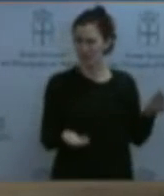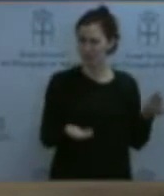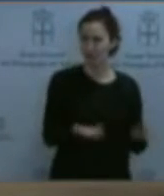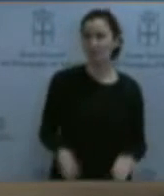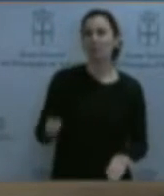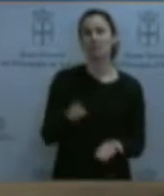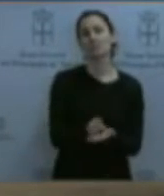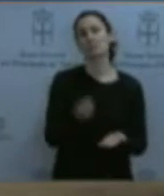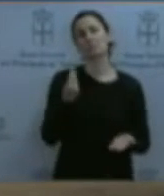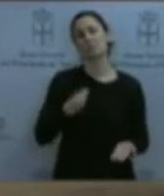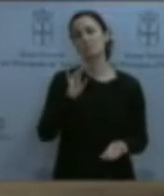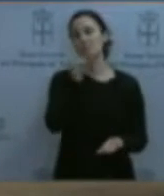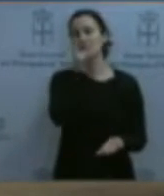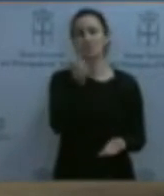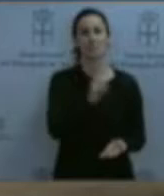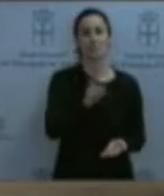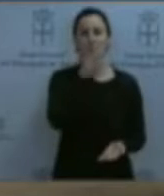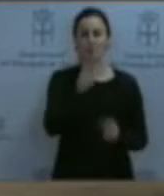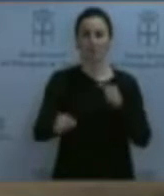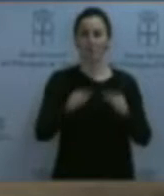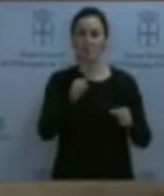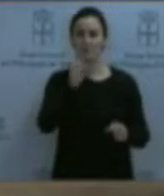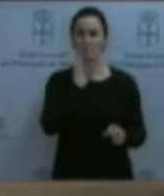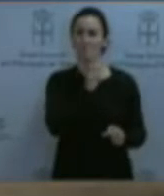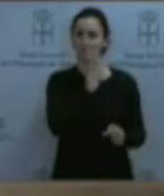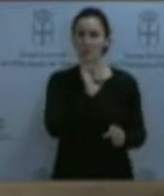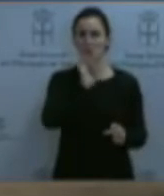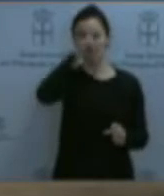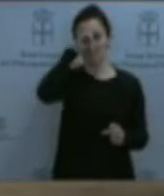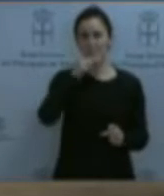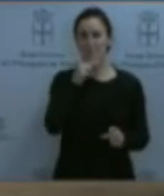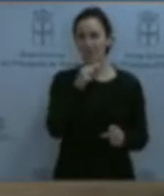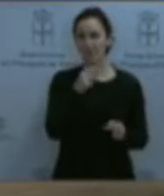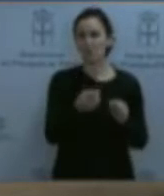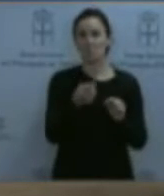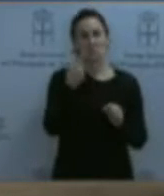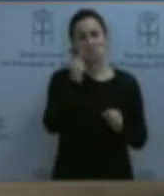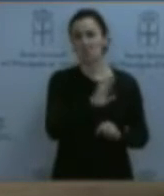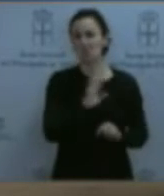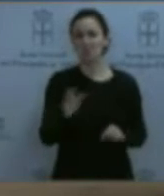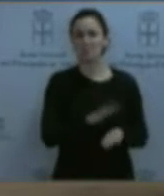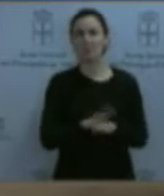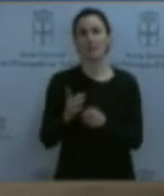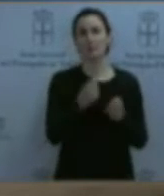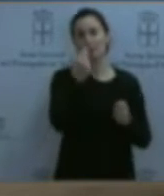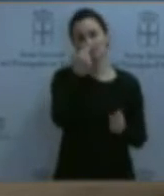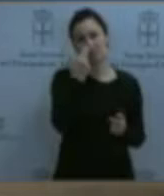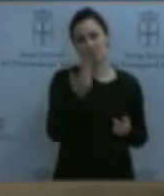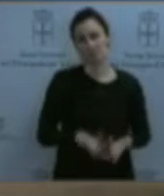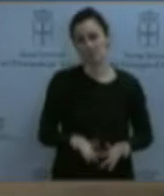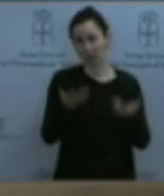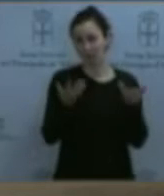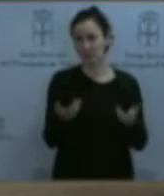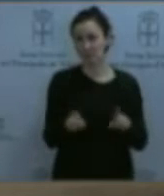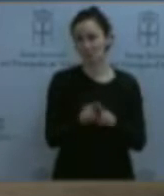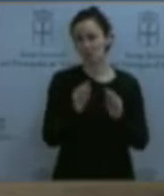los mismos errores. La decisión de adoptar, de ser madre o padre, tiene poco que ver con una necesidad de promover el interés, como establecen